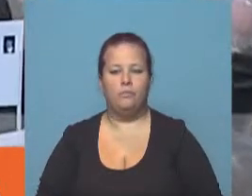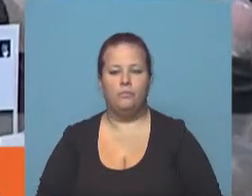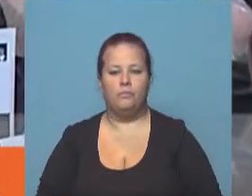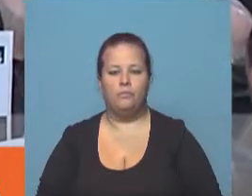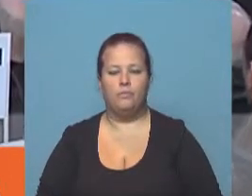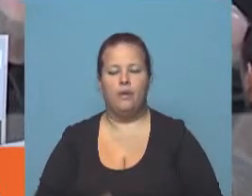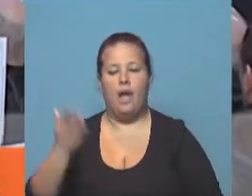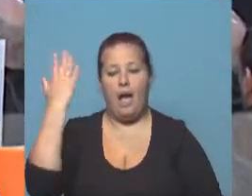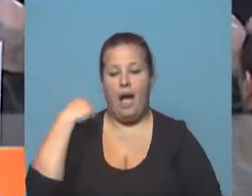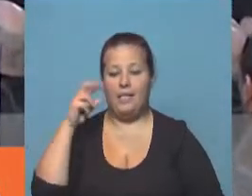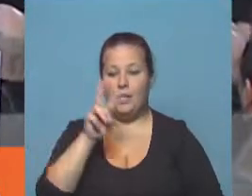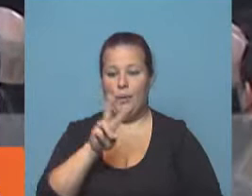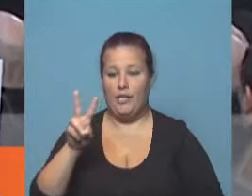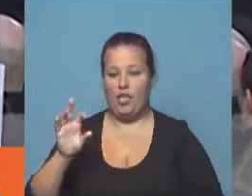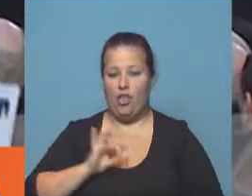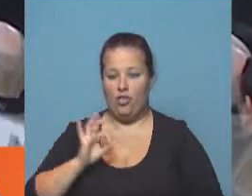Hace 22 años